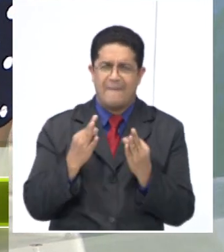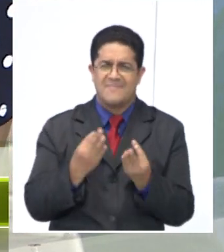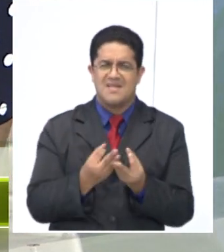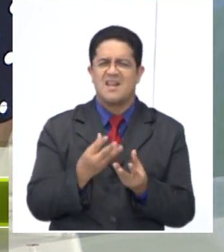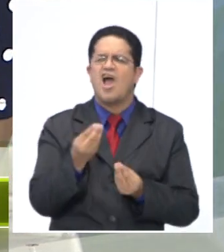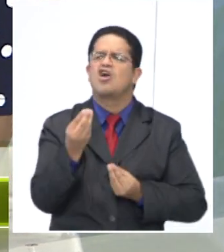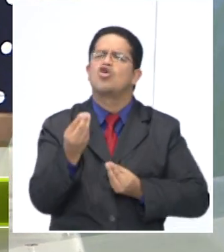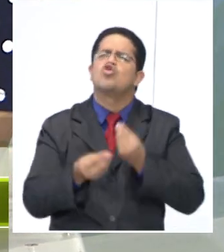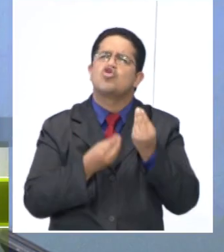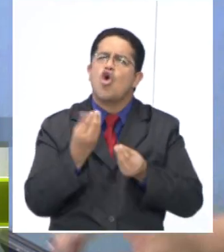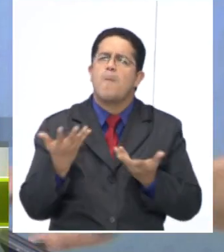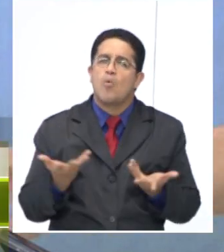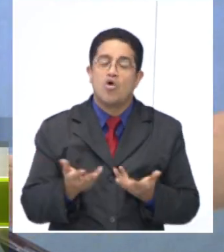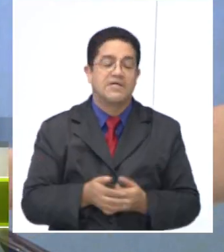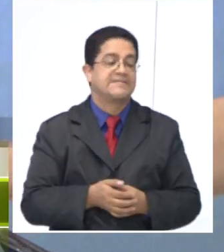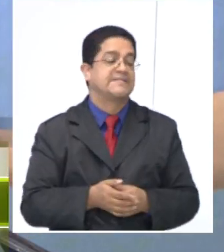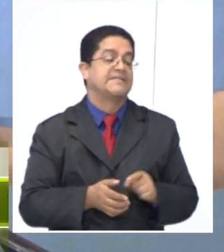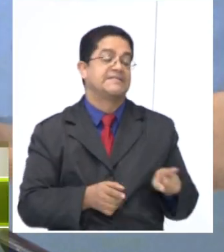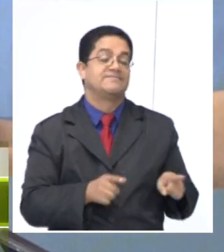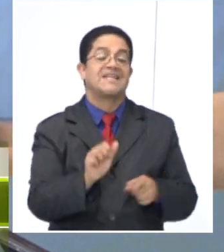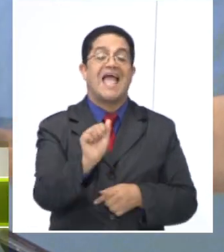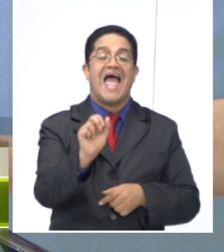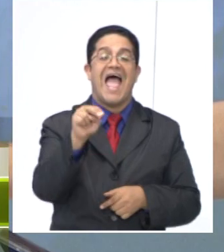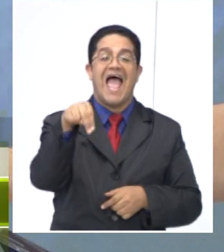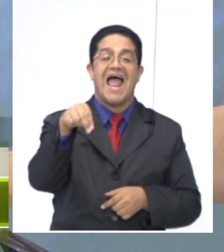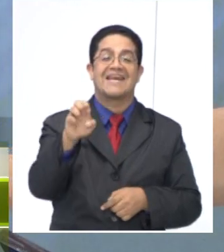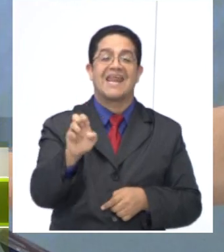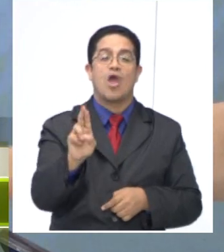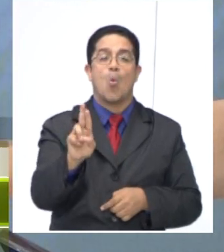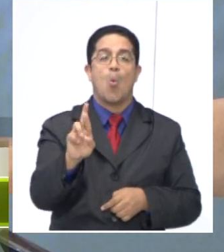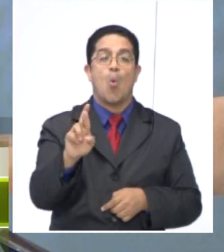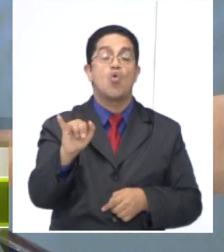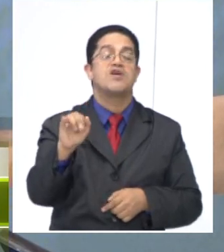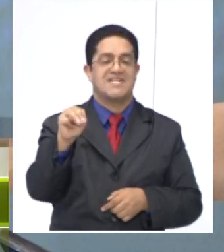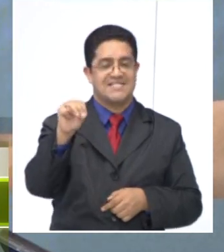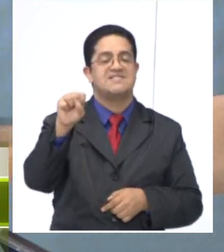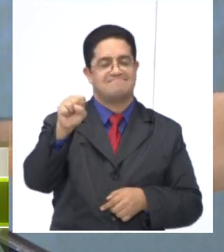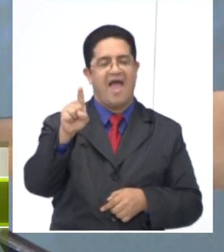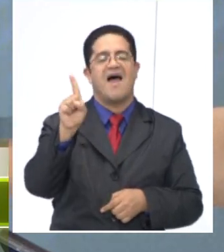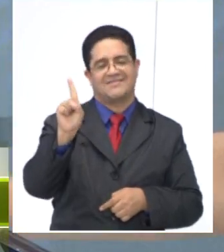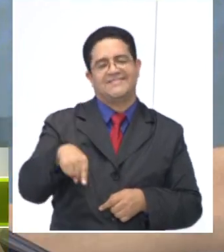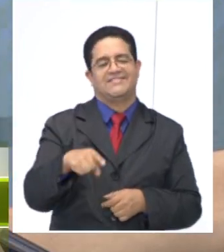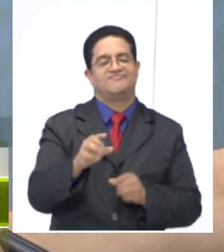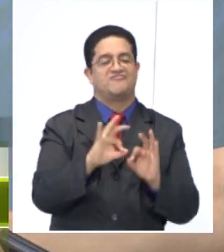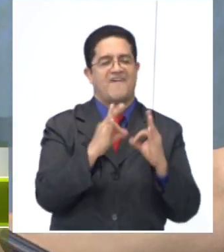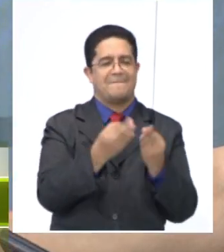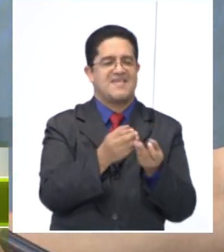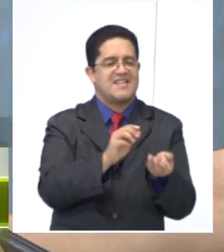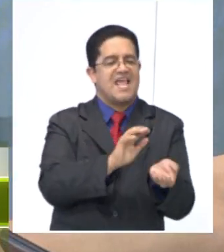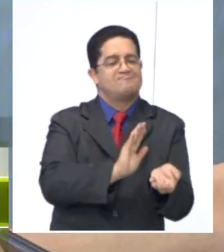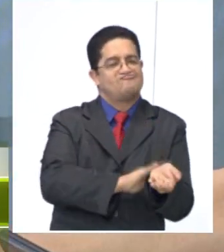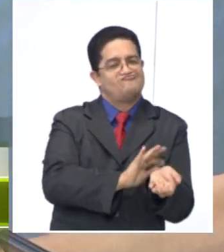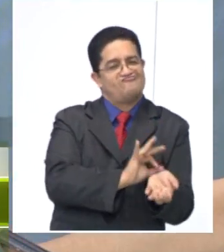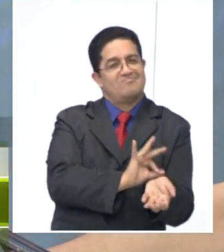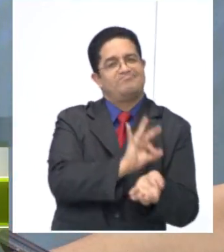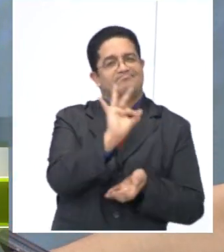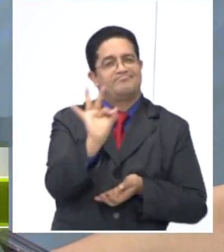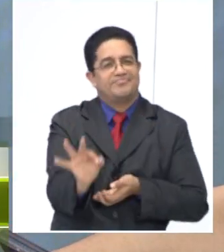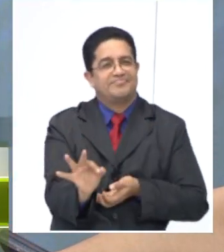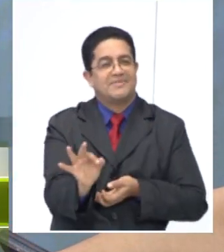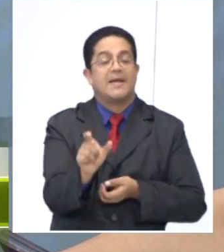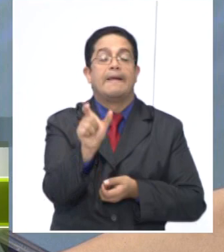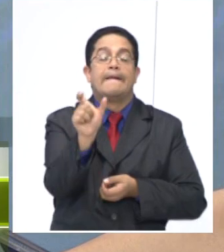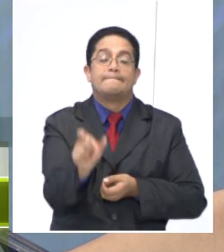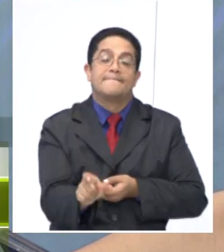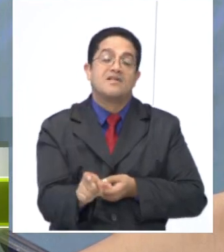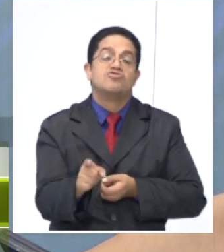¿cómo se hacen? La presencia de neurisma generalmente tiene un componente hereditario, y sí es bien cierto que para pacientes que,